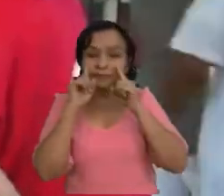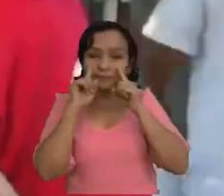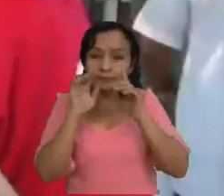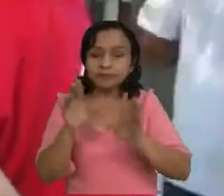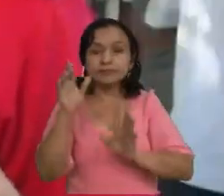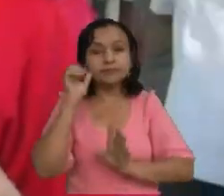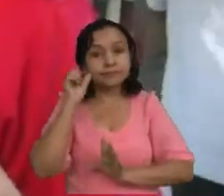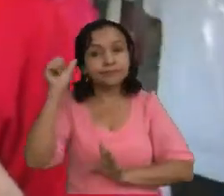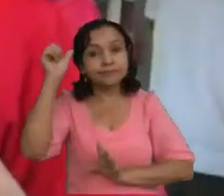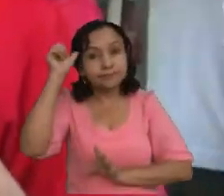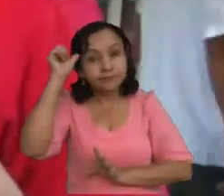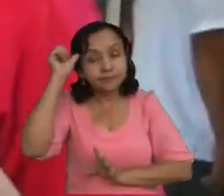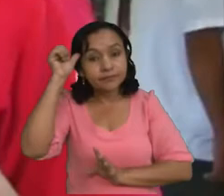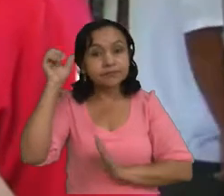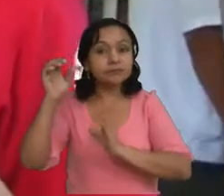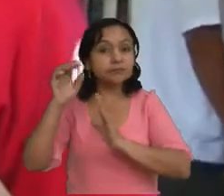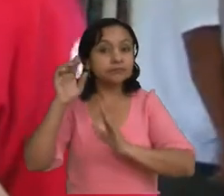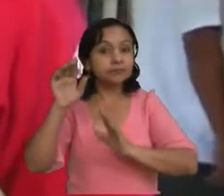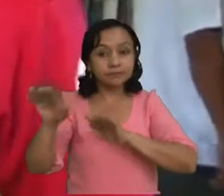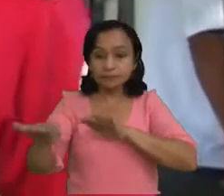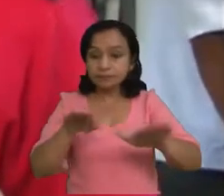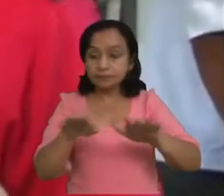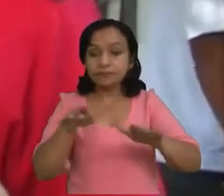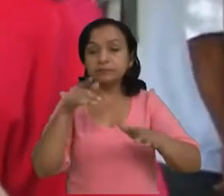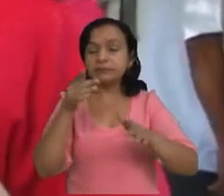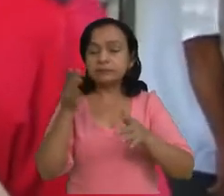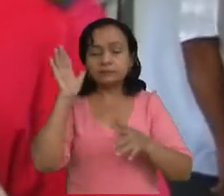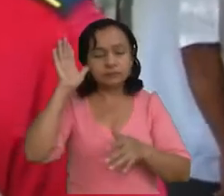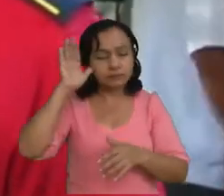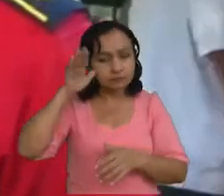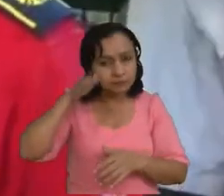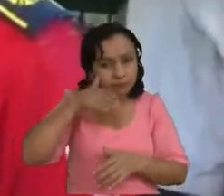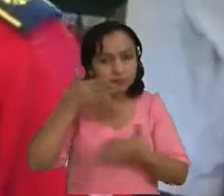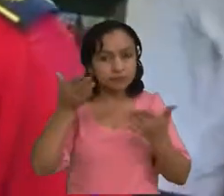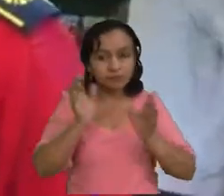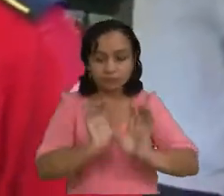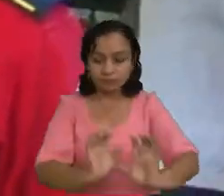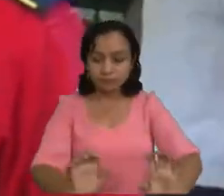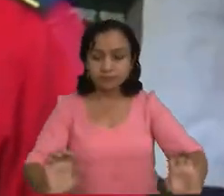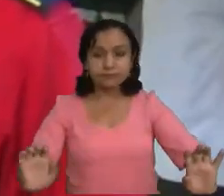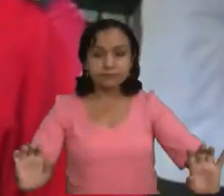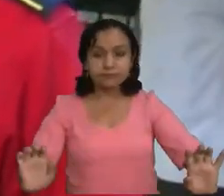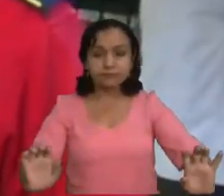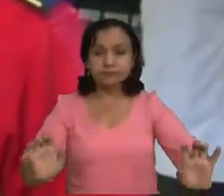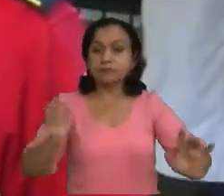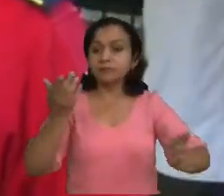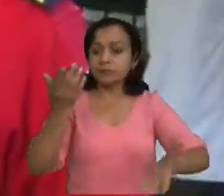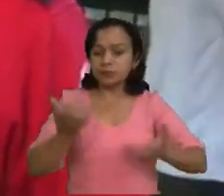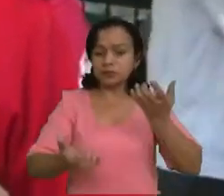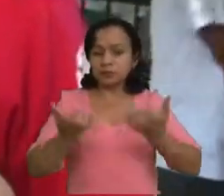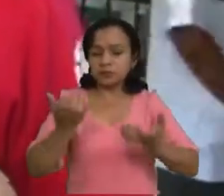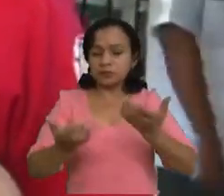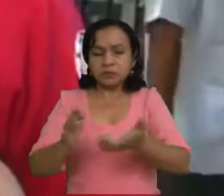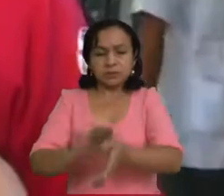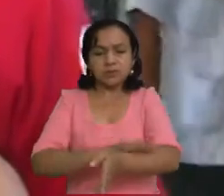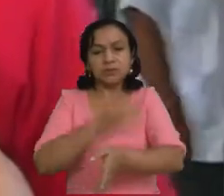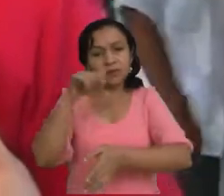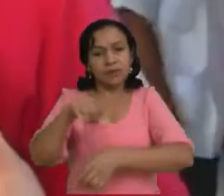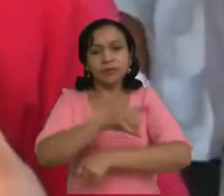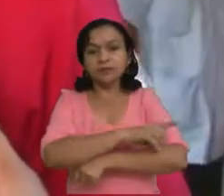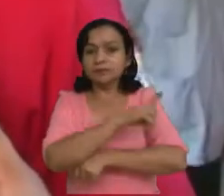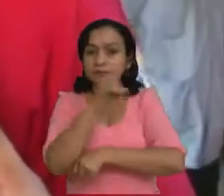los adultos para evitar que ocurran estos hechos que son muy lamentables, el que nuestra niñez es expuesta a un tipo de incidente como el día de